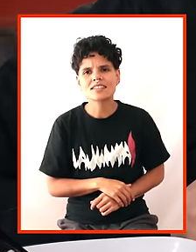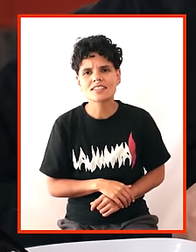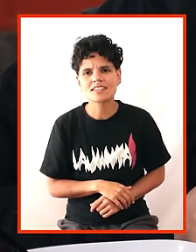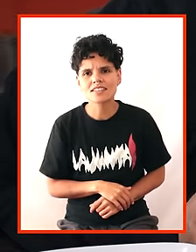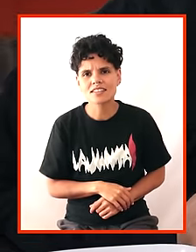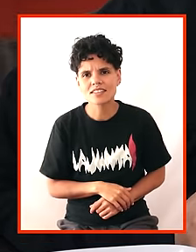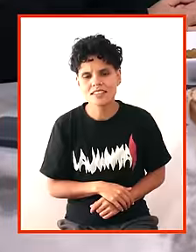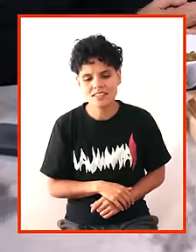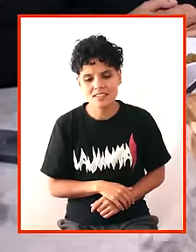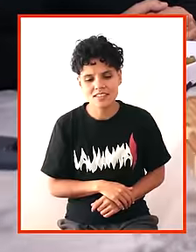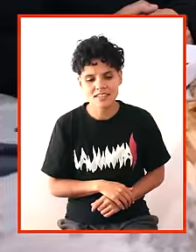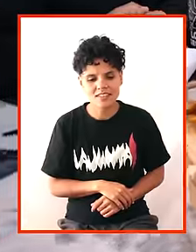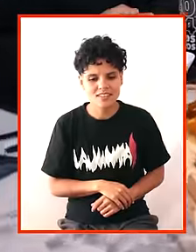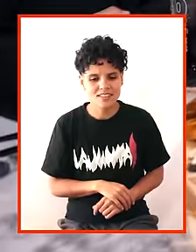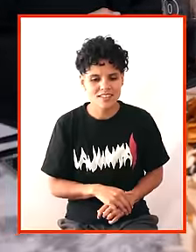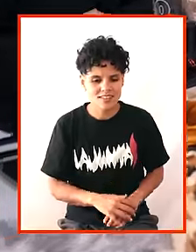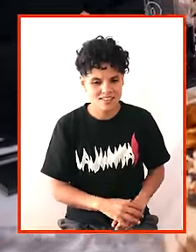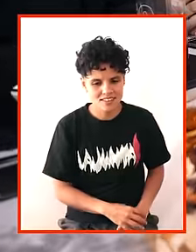Dale un poquito.